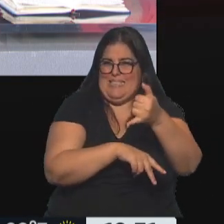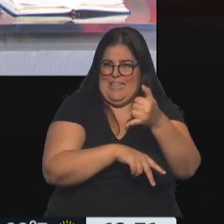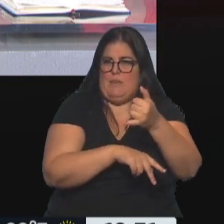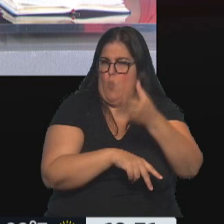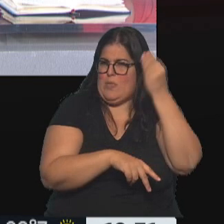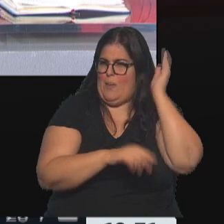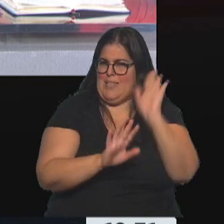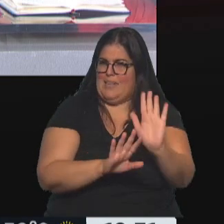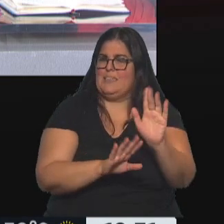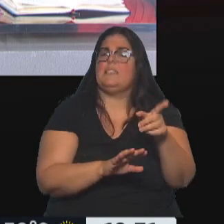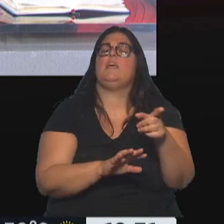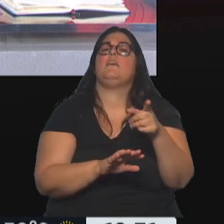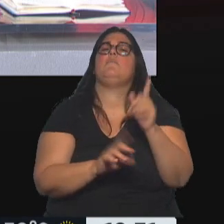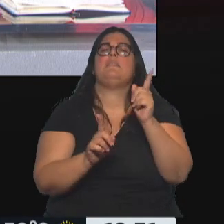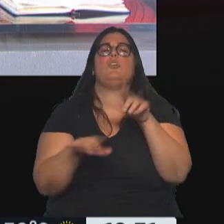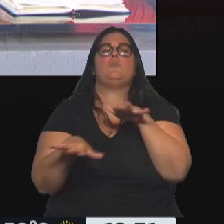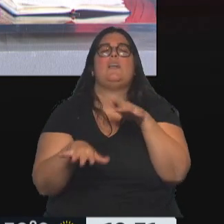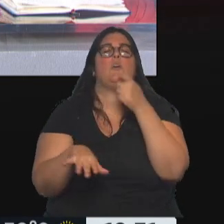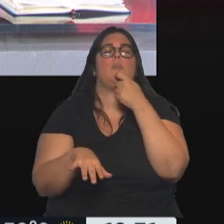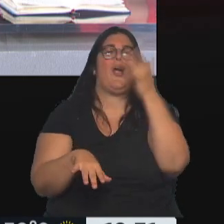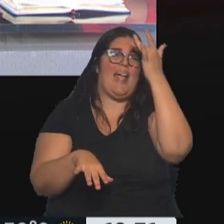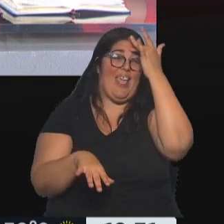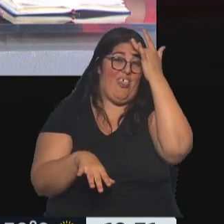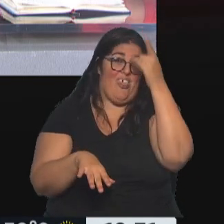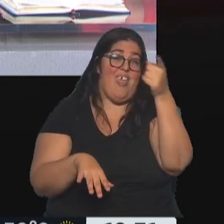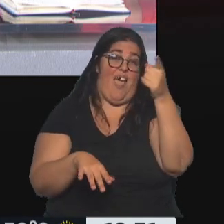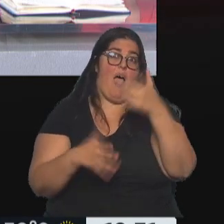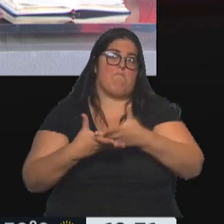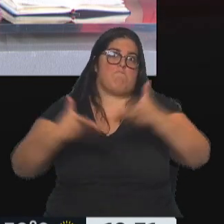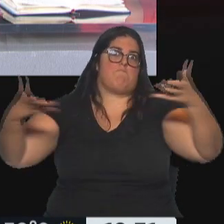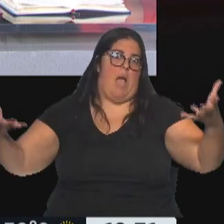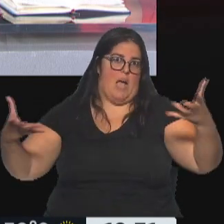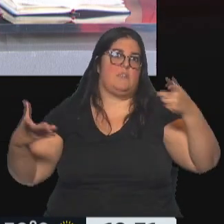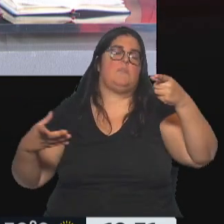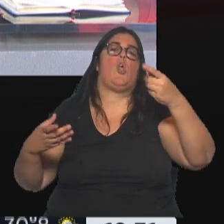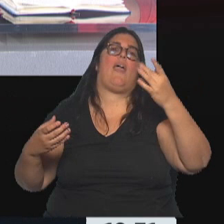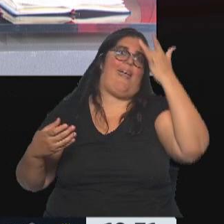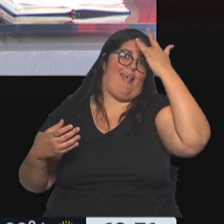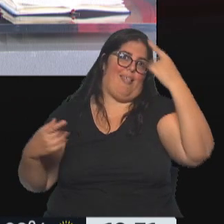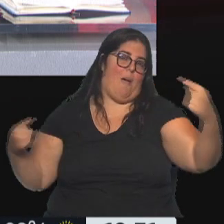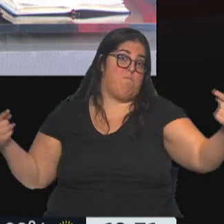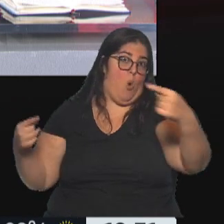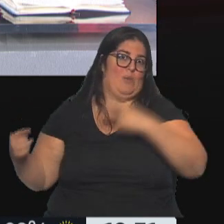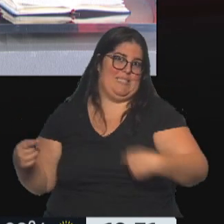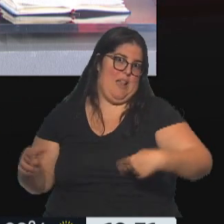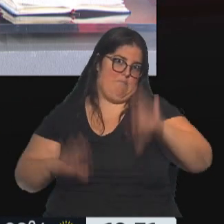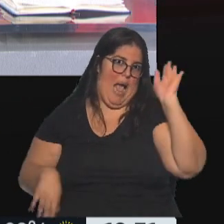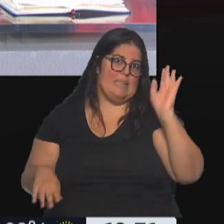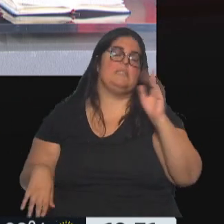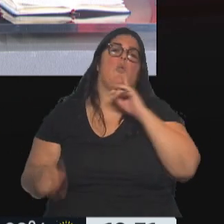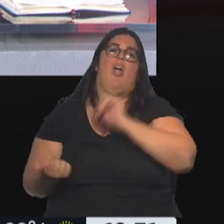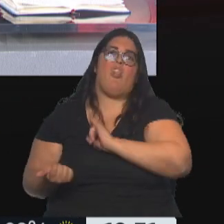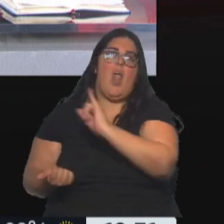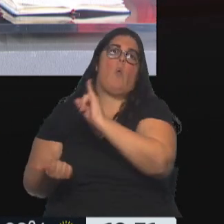Bueno, ahí planteaban también en el caso de India, que sí está mucho más extendido, además con una rivalidad ahí también con China, con estas denuncias